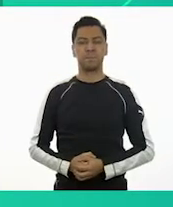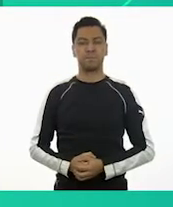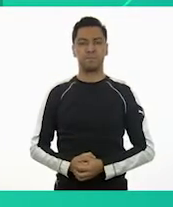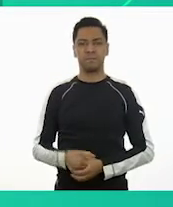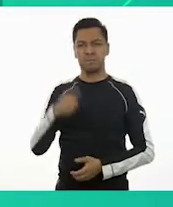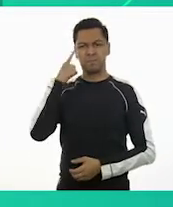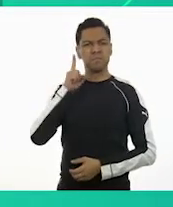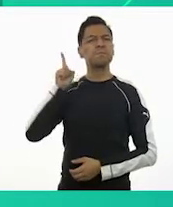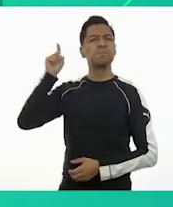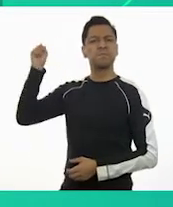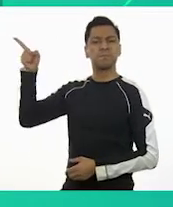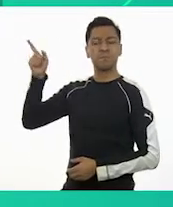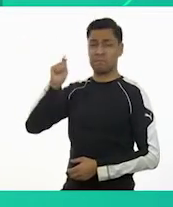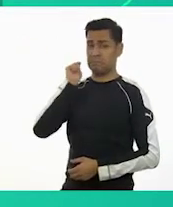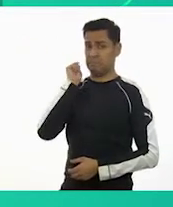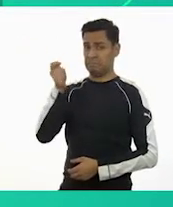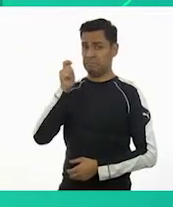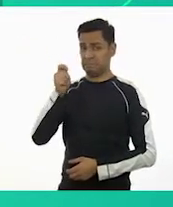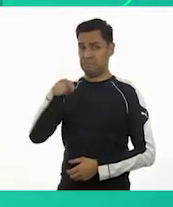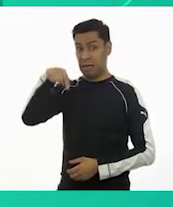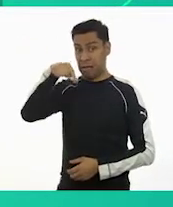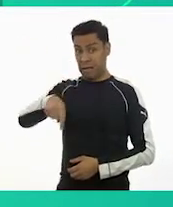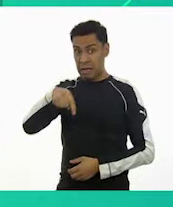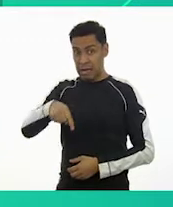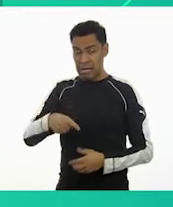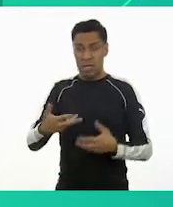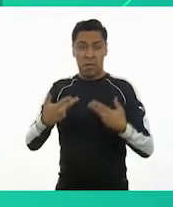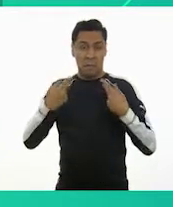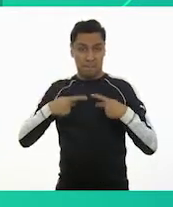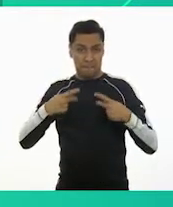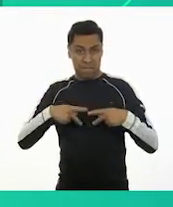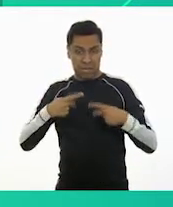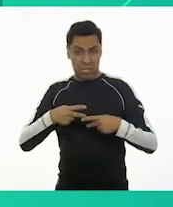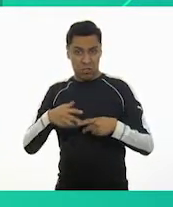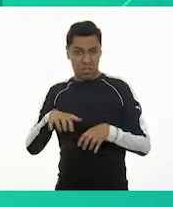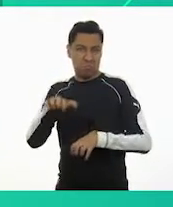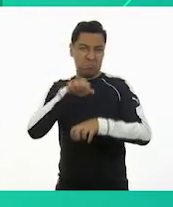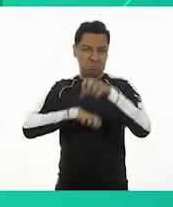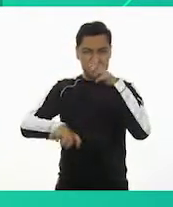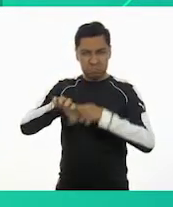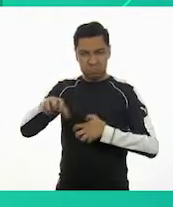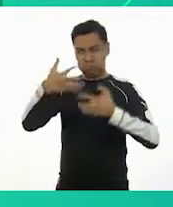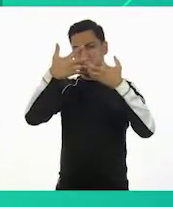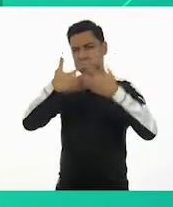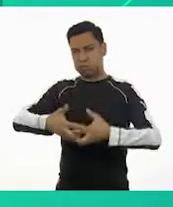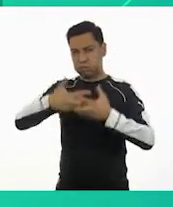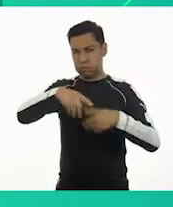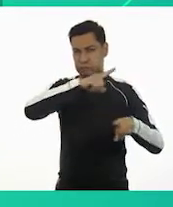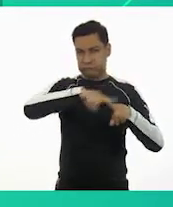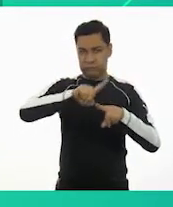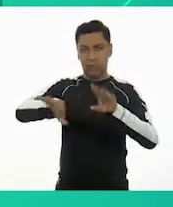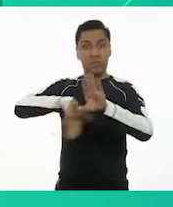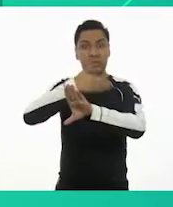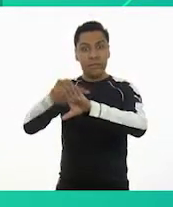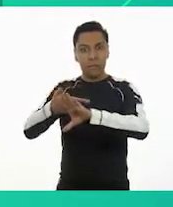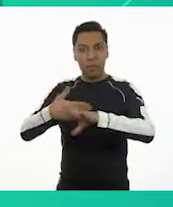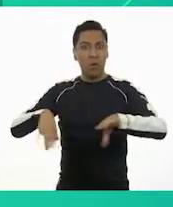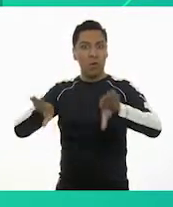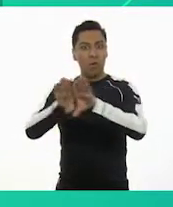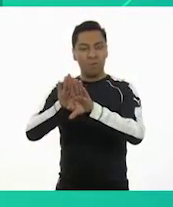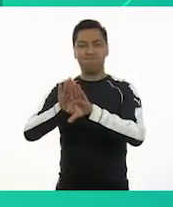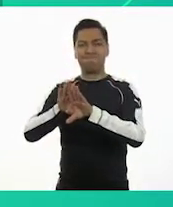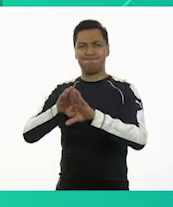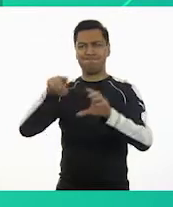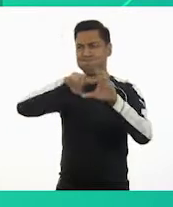Ahí vemos el impacto de la actividad humana sobre la biodiversidad de México. Magnitud de cambio denotada por los círculos